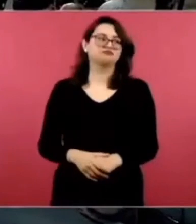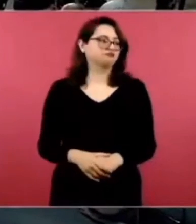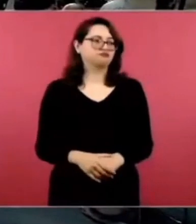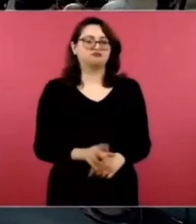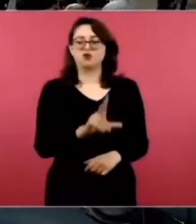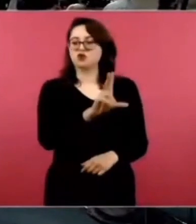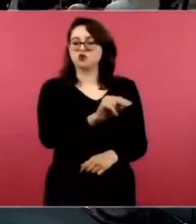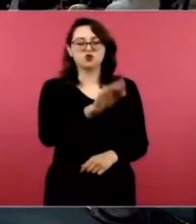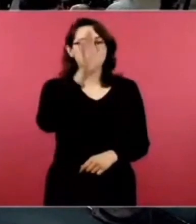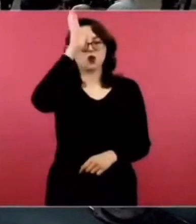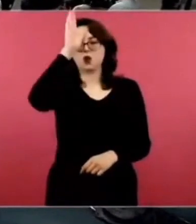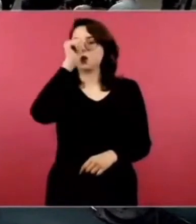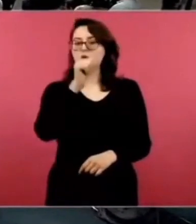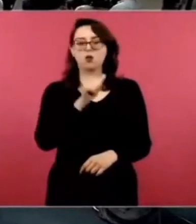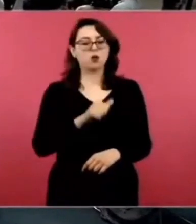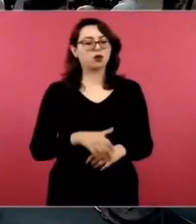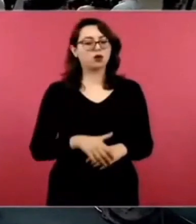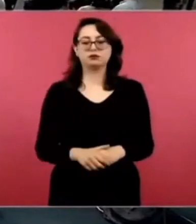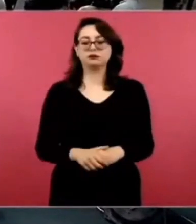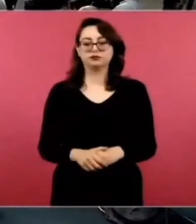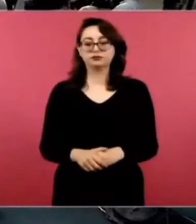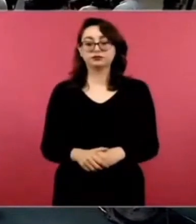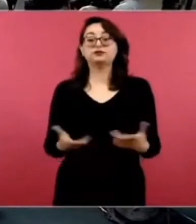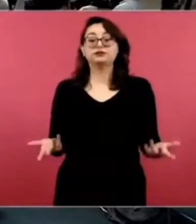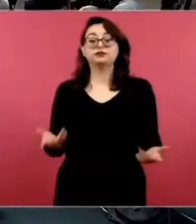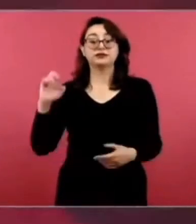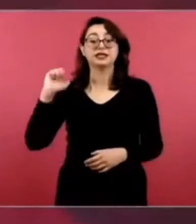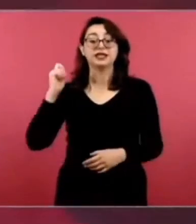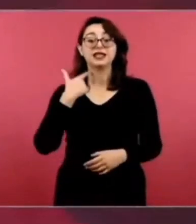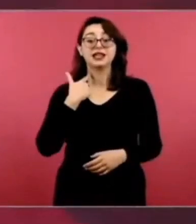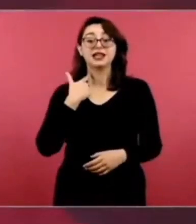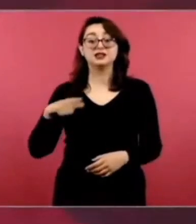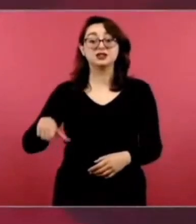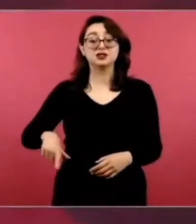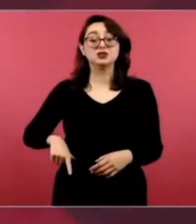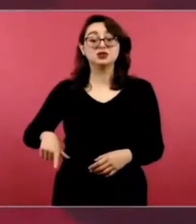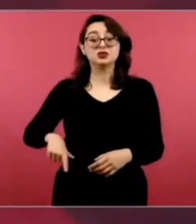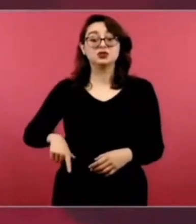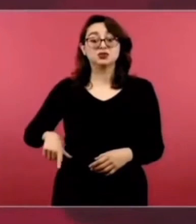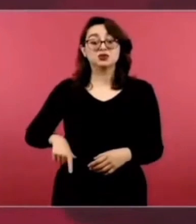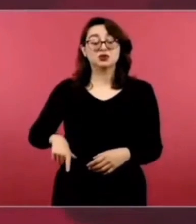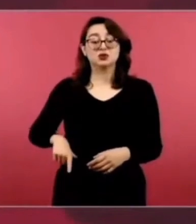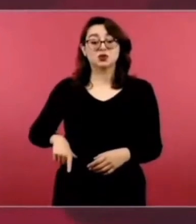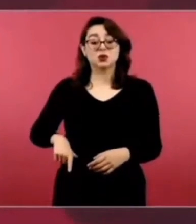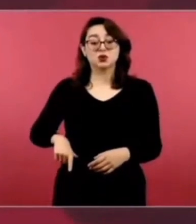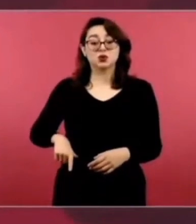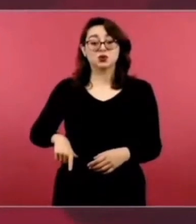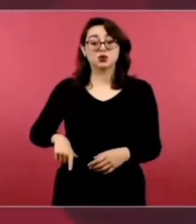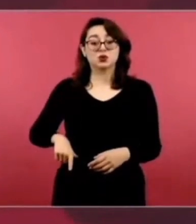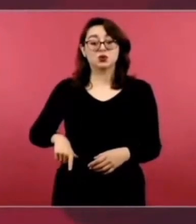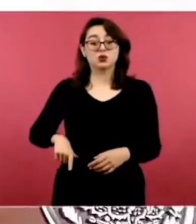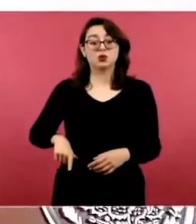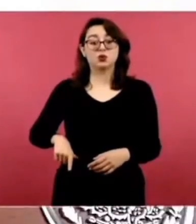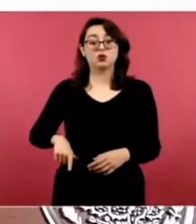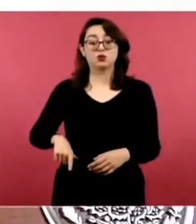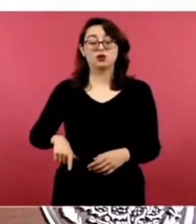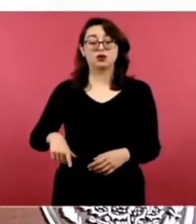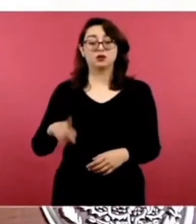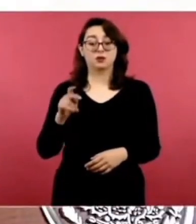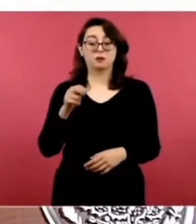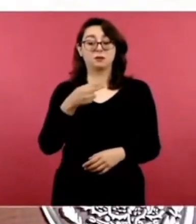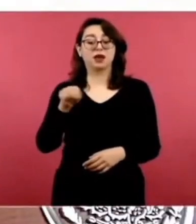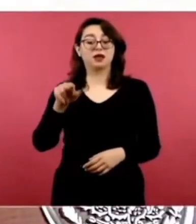Y ya habían negociado con el gobierno anterior de